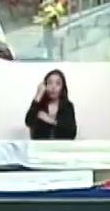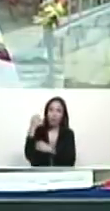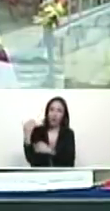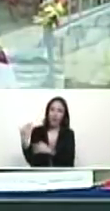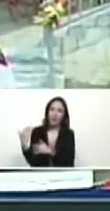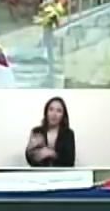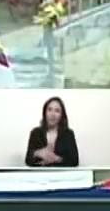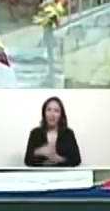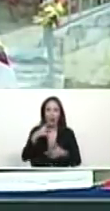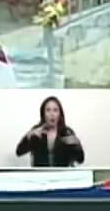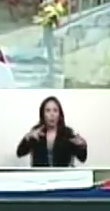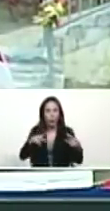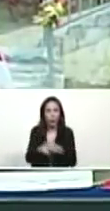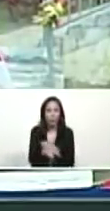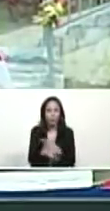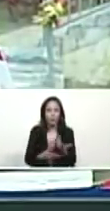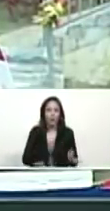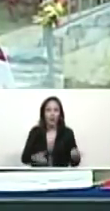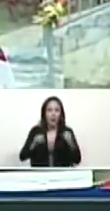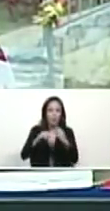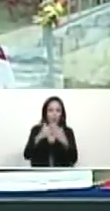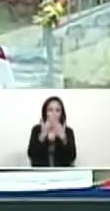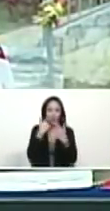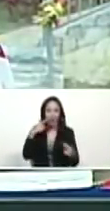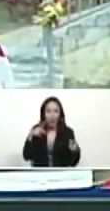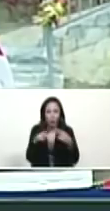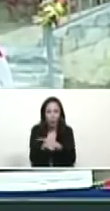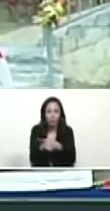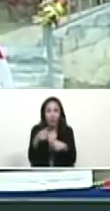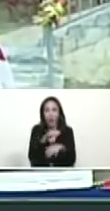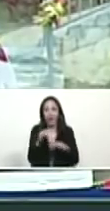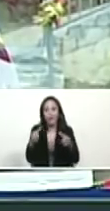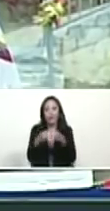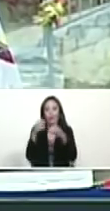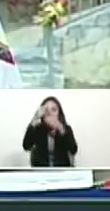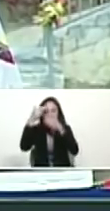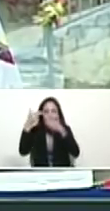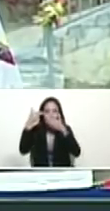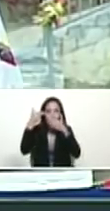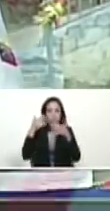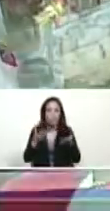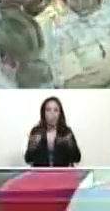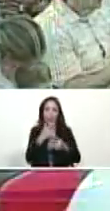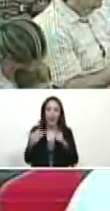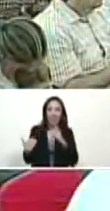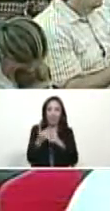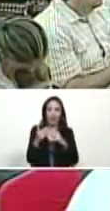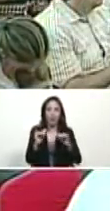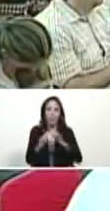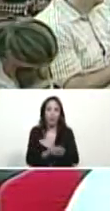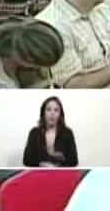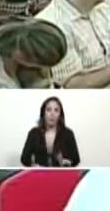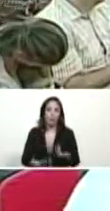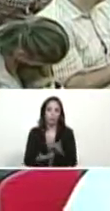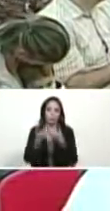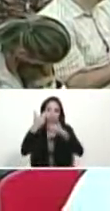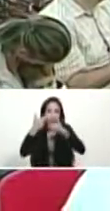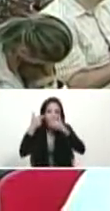sistema, lo cortaron completo, una madrugada. Un grupo terrorista. Son ataques terroristas al sistema